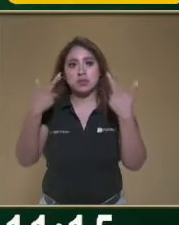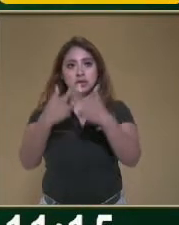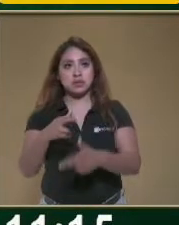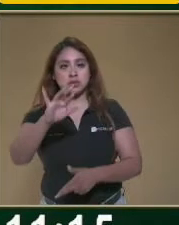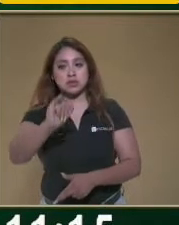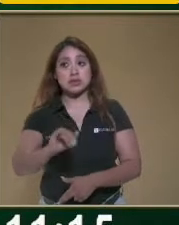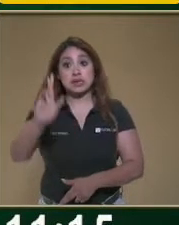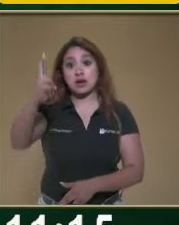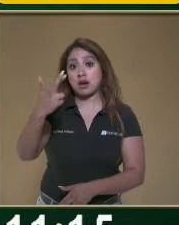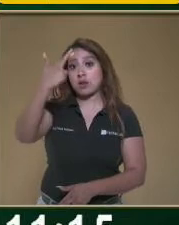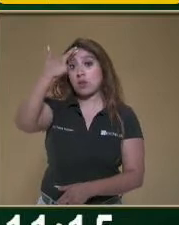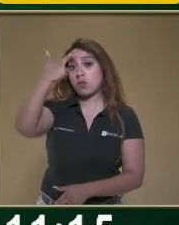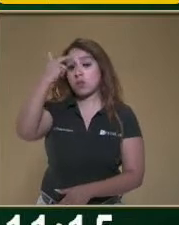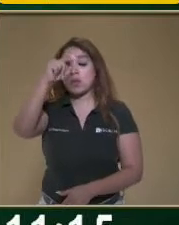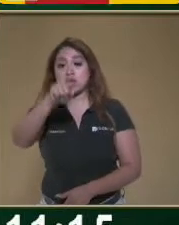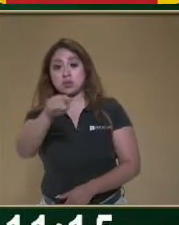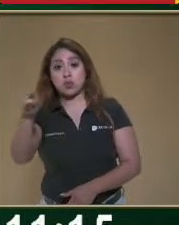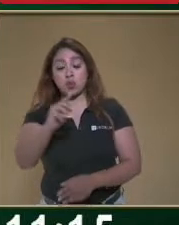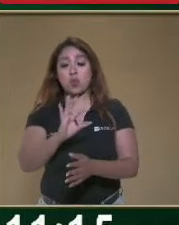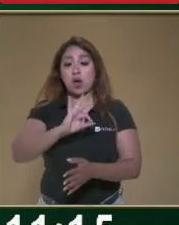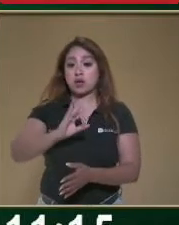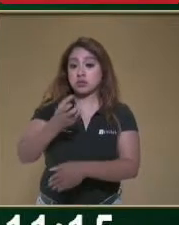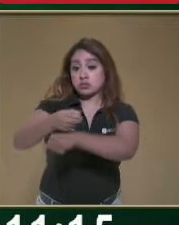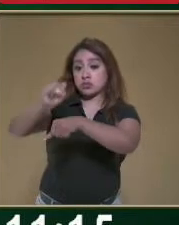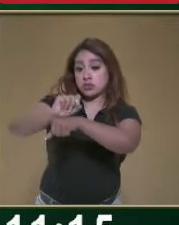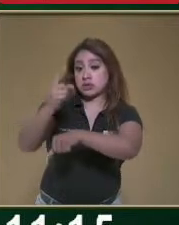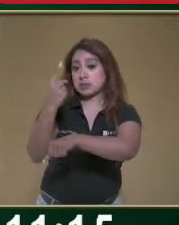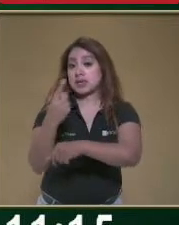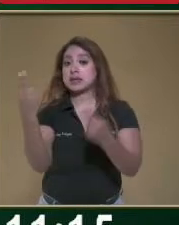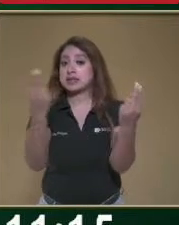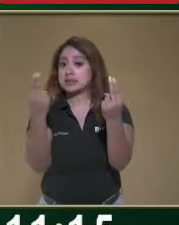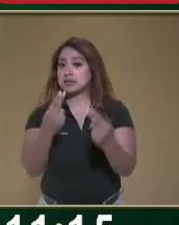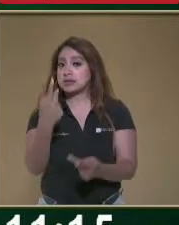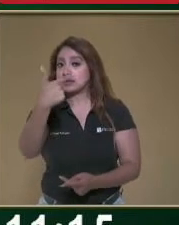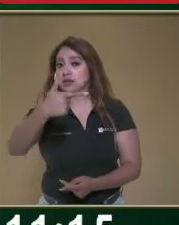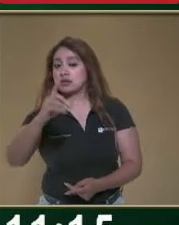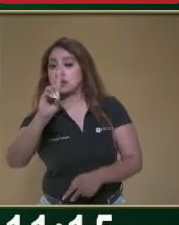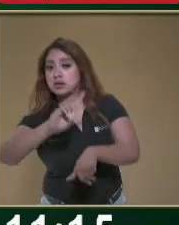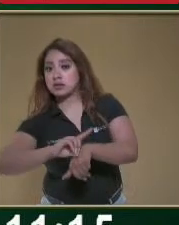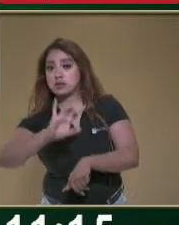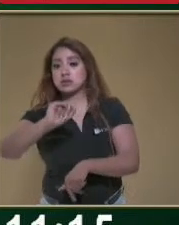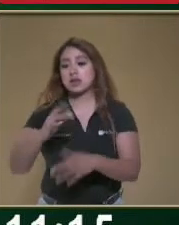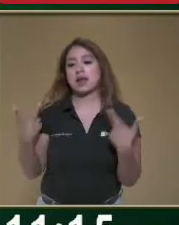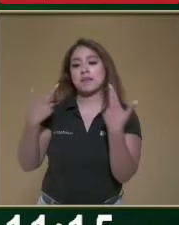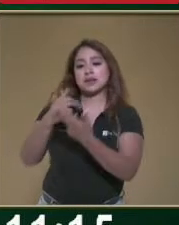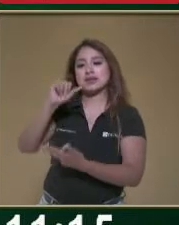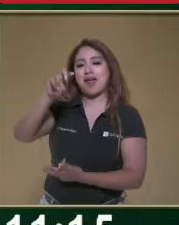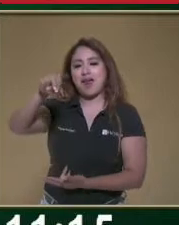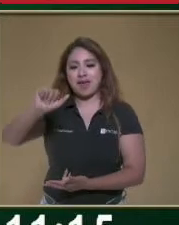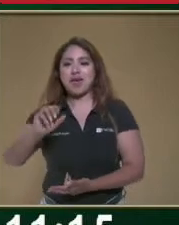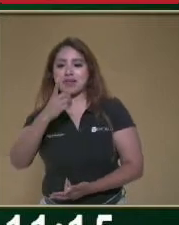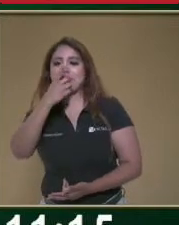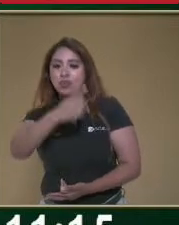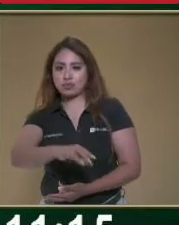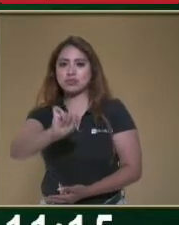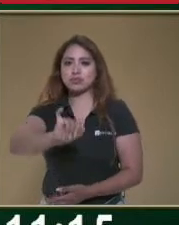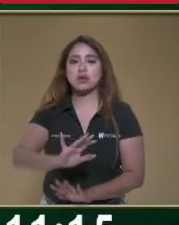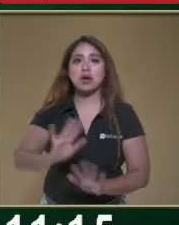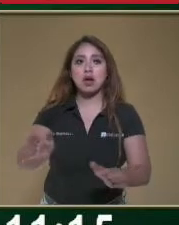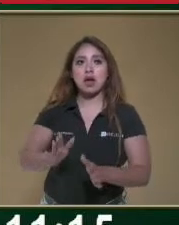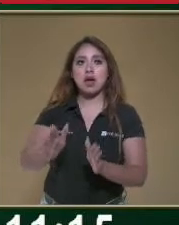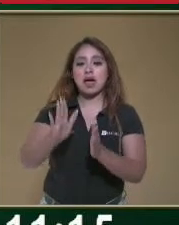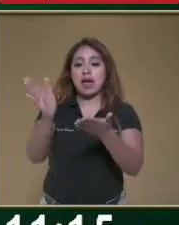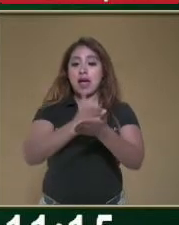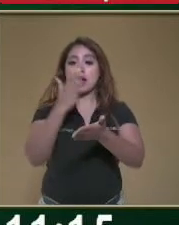días, recuerda que para formar una semana necesitamos 7 días. Y la maestra Ana los acaba de mencionar. El diario de